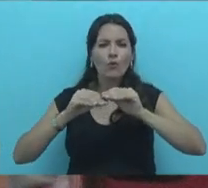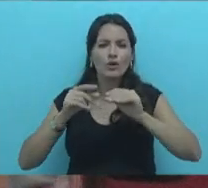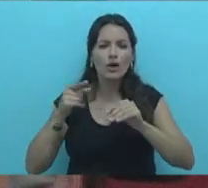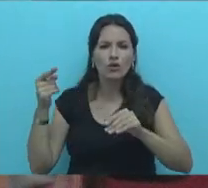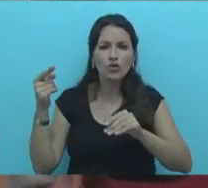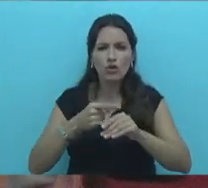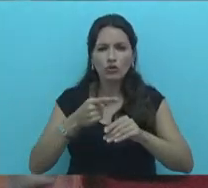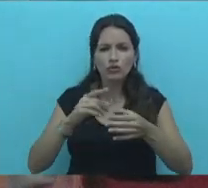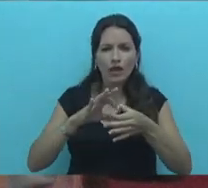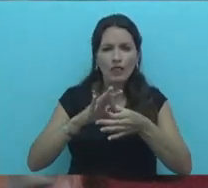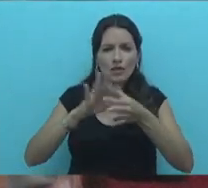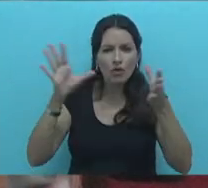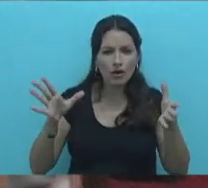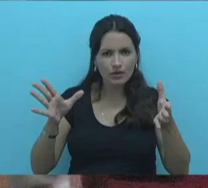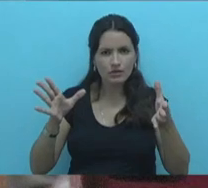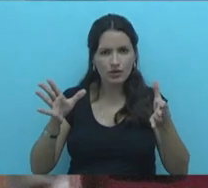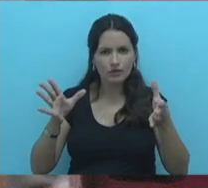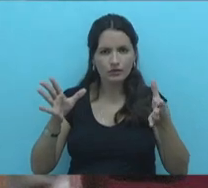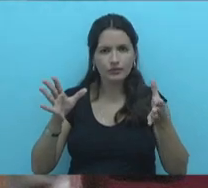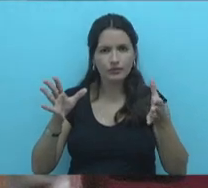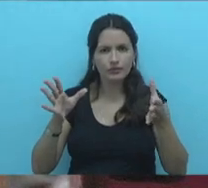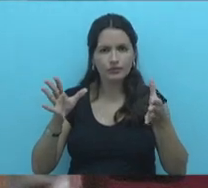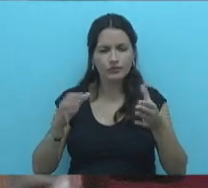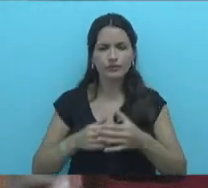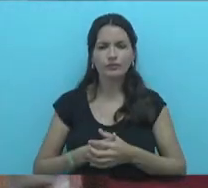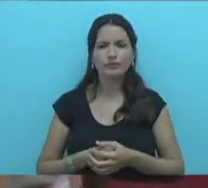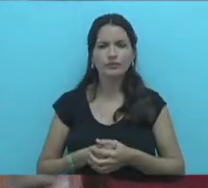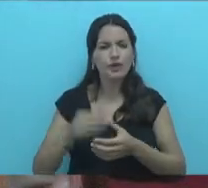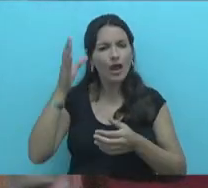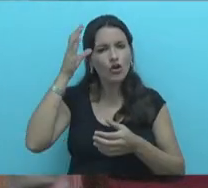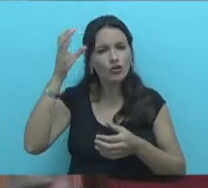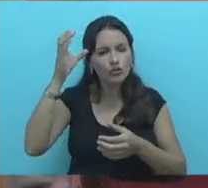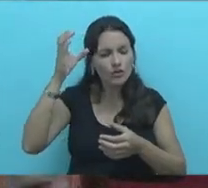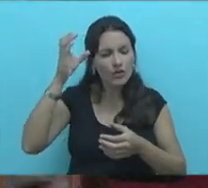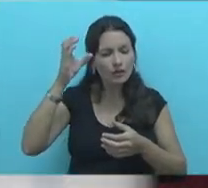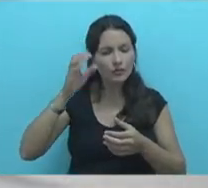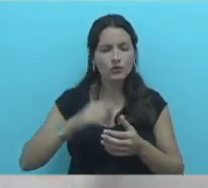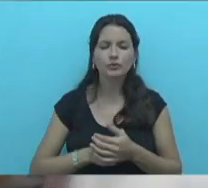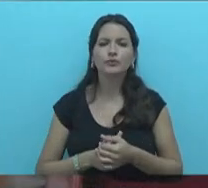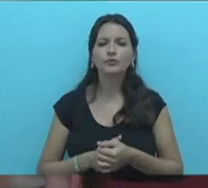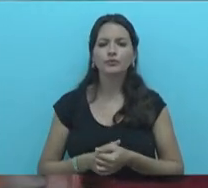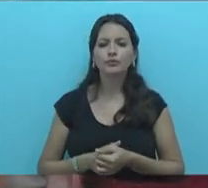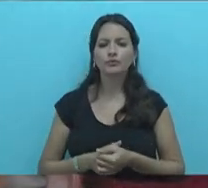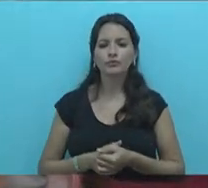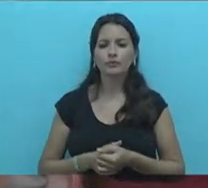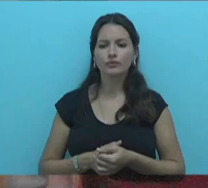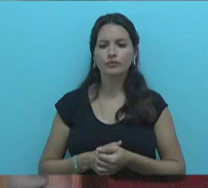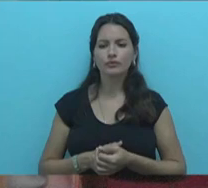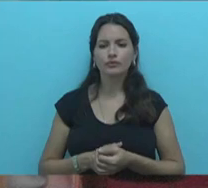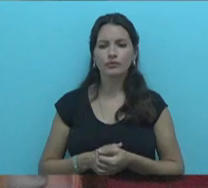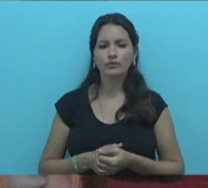en la República Argentina. Yo creo que hoy más que nunca, en primer